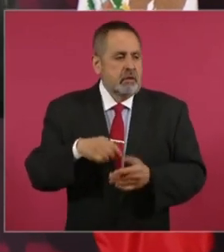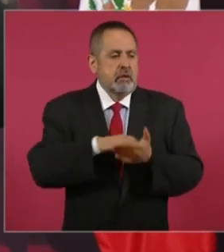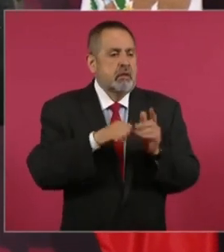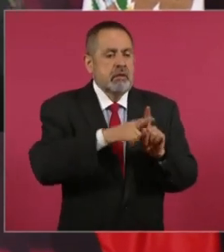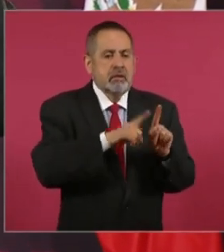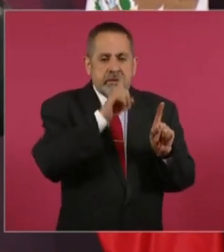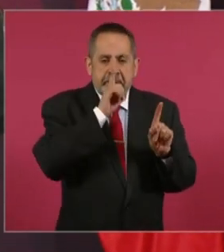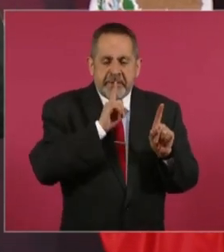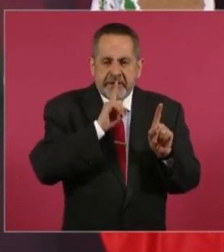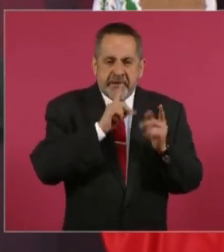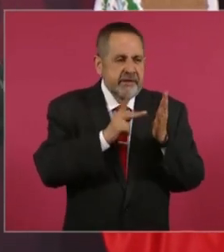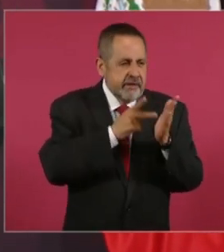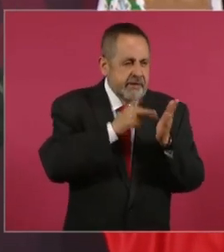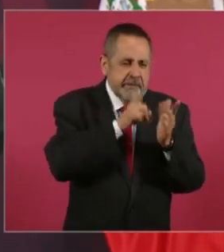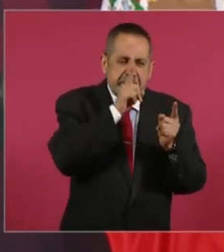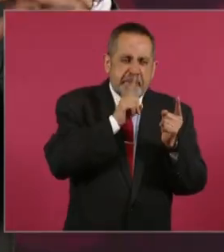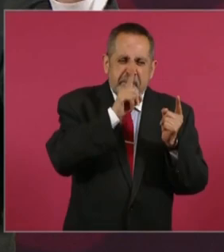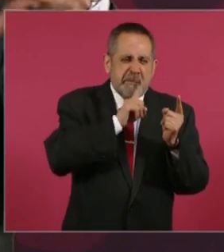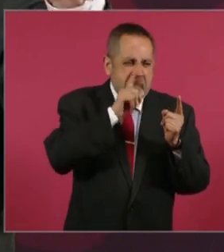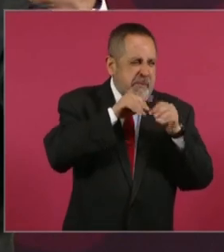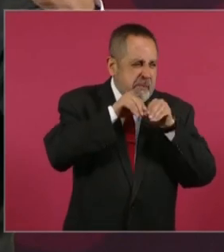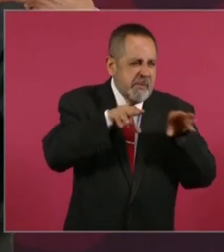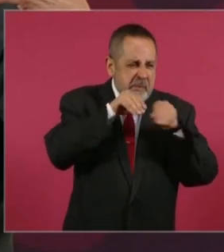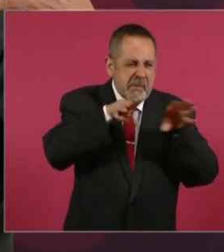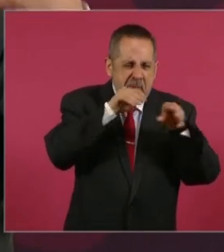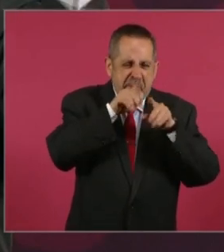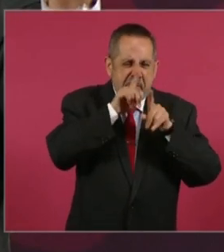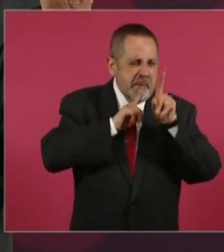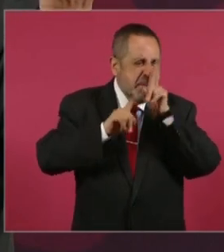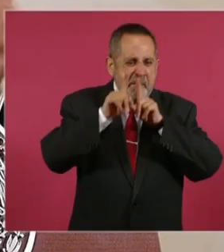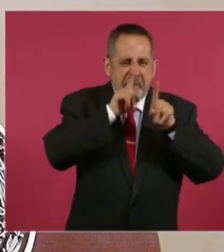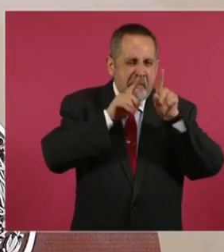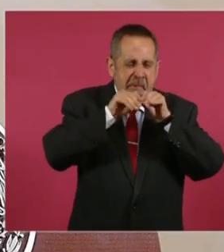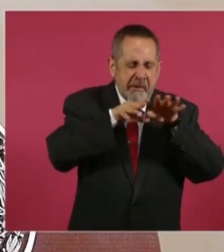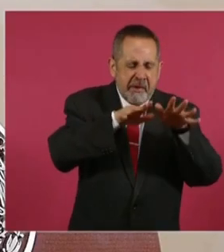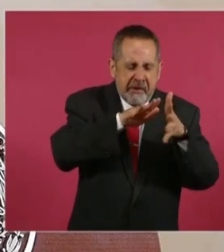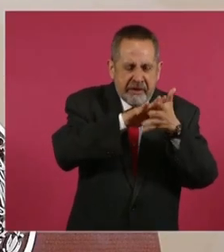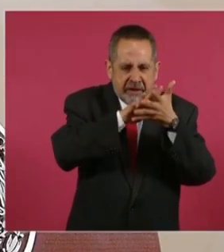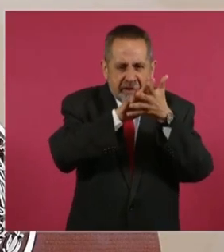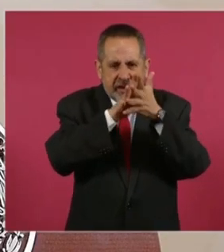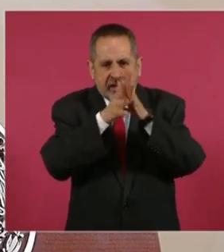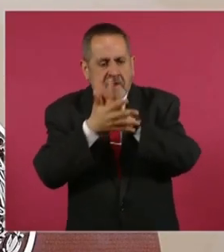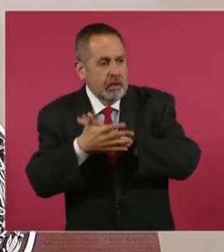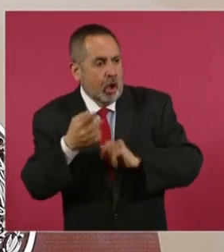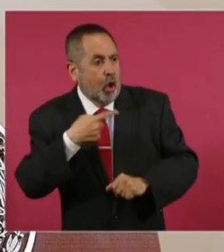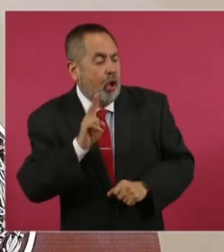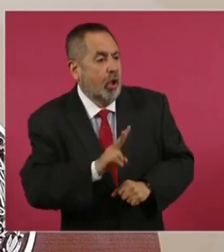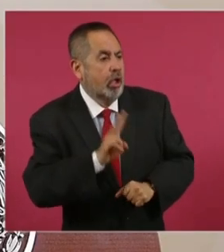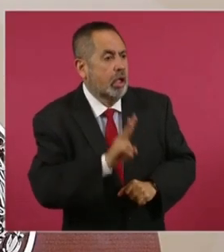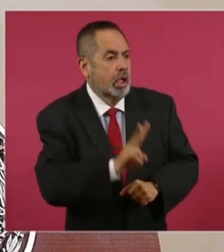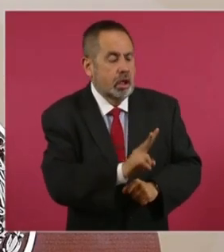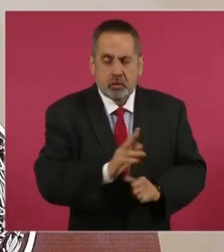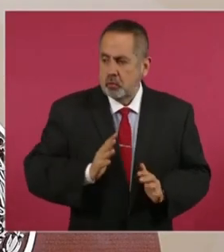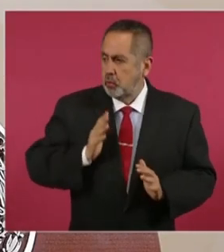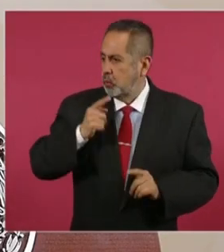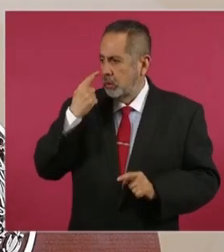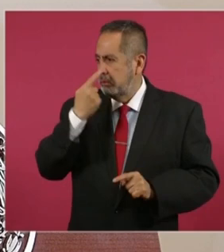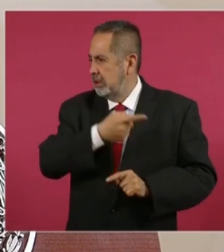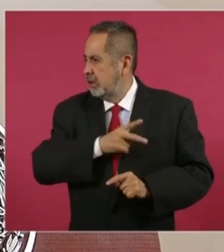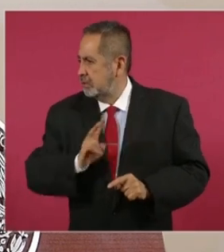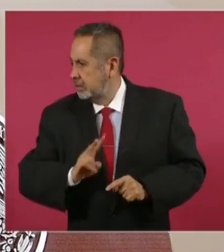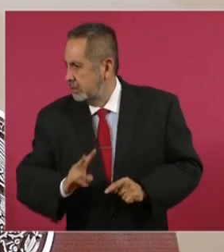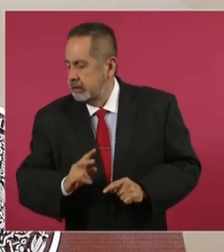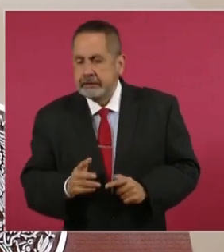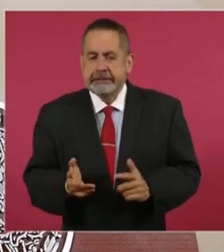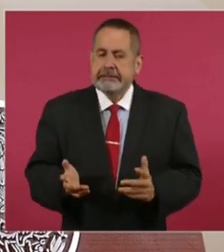que se repite y se repite muchas veces puede convertirse en verdad. Pero por eso